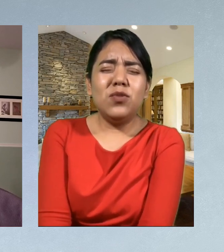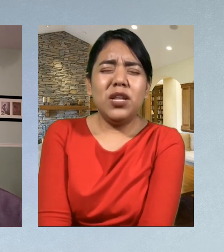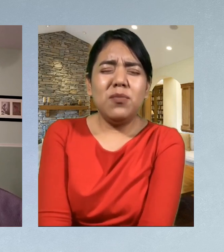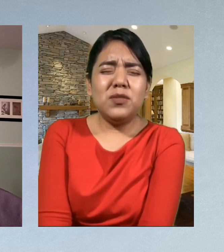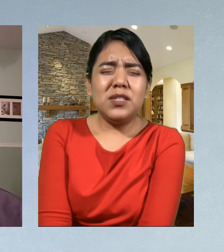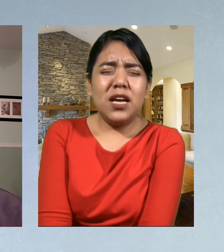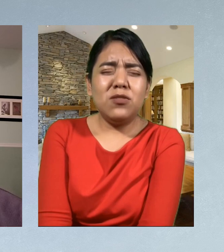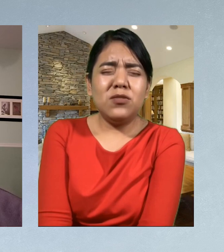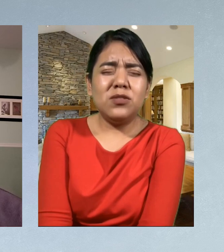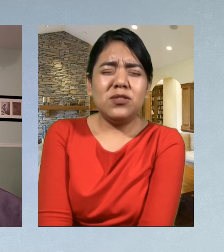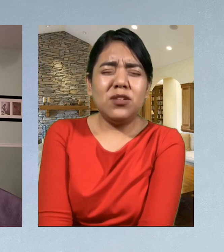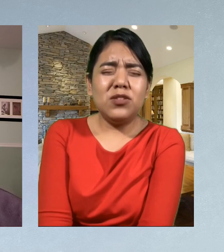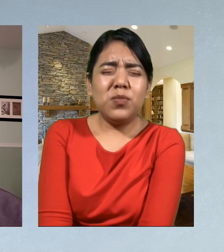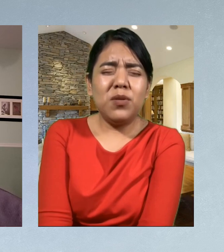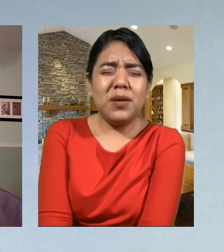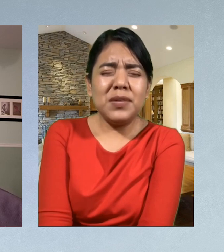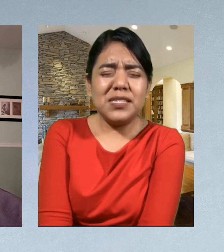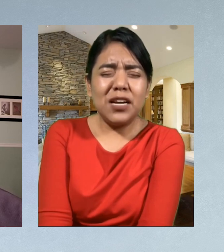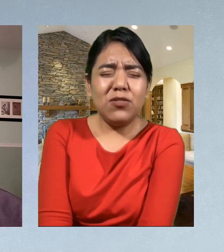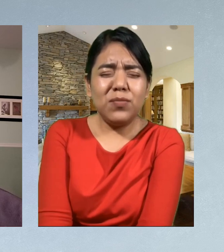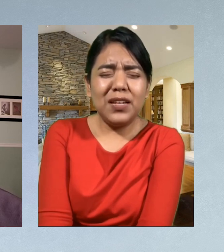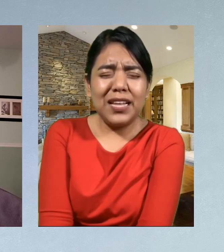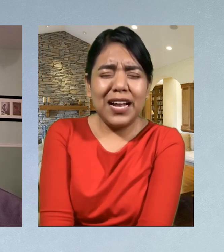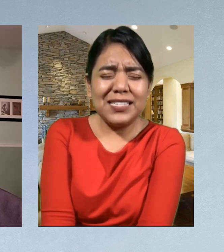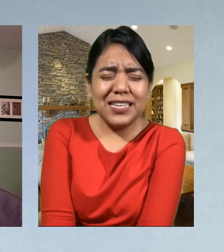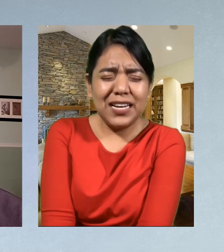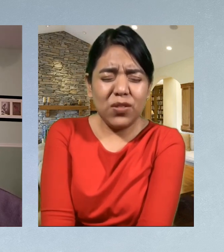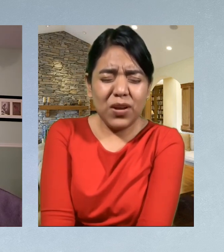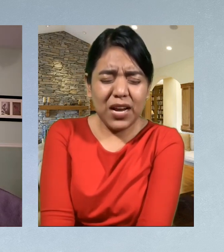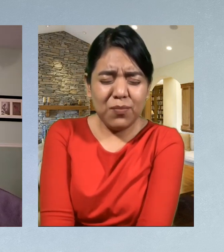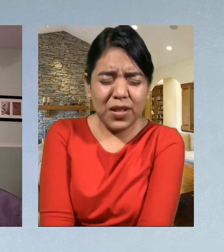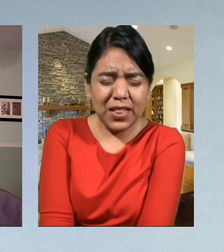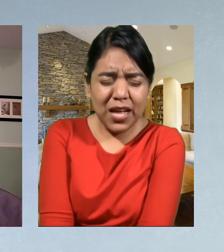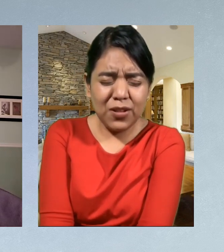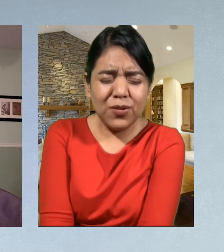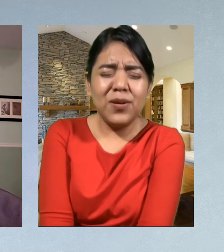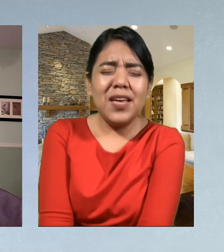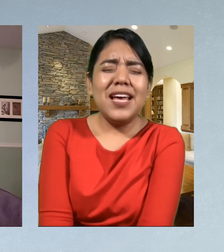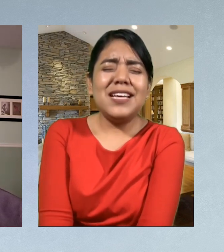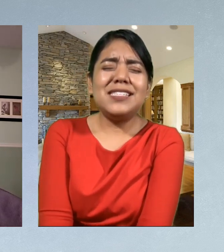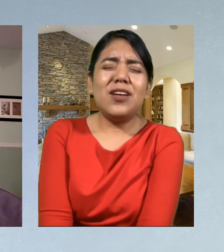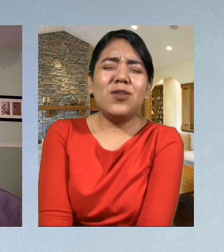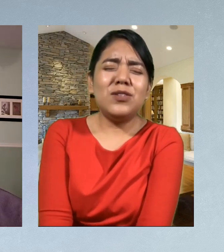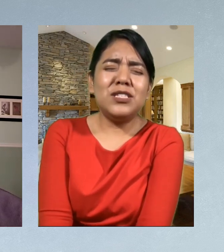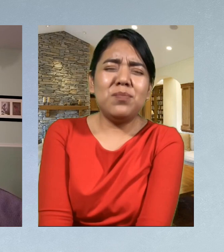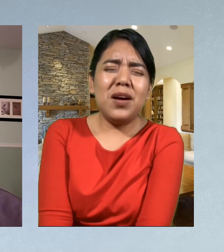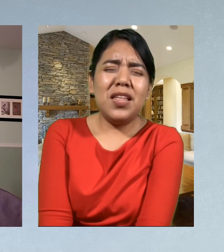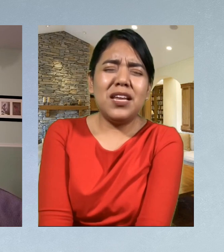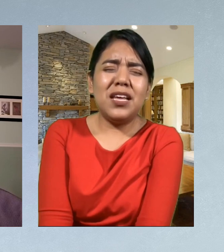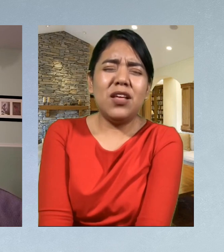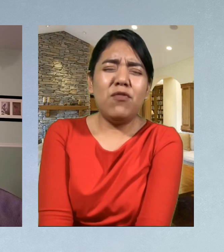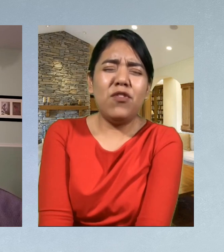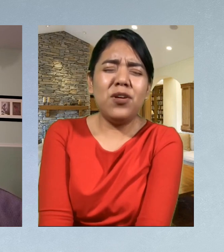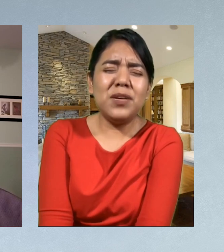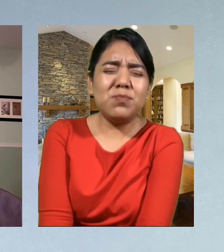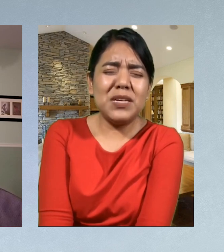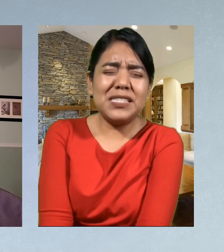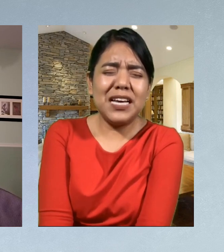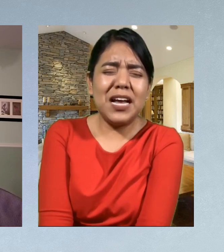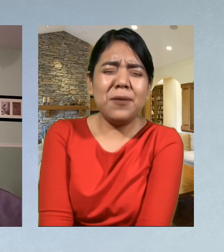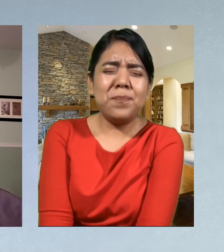en los últimos años los problemas de salud mental se han ido incrementando. Esta noche, Padre, de